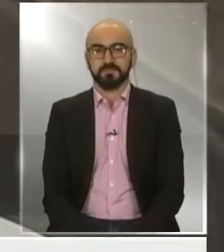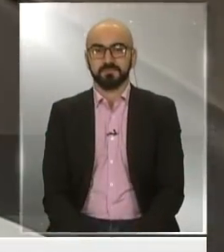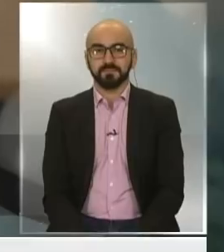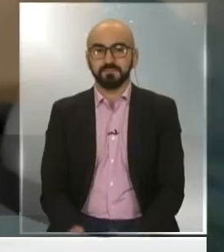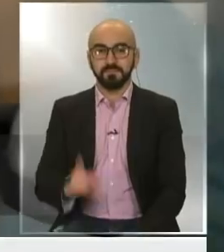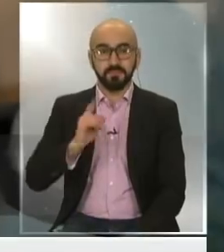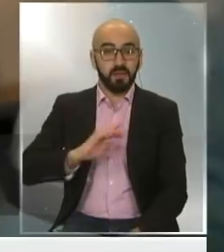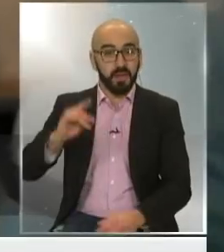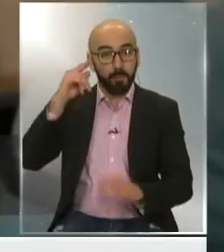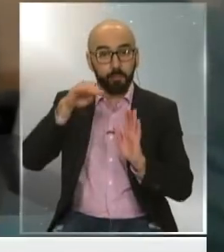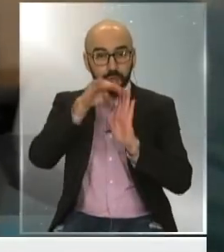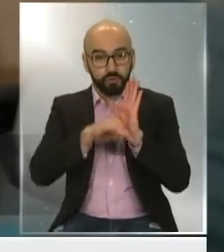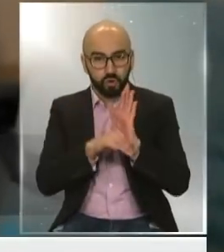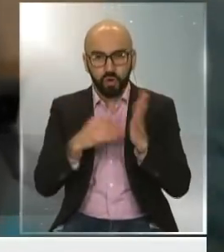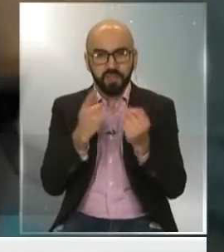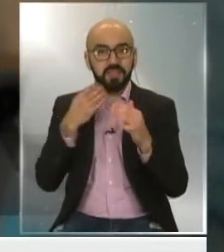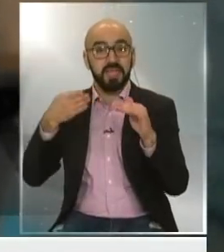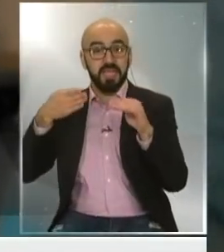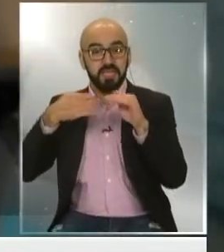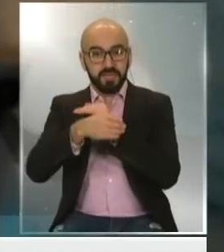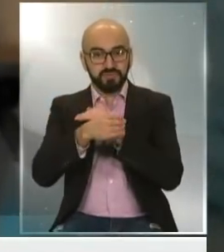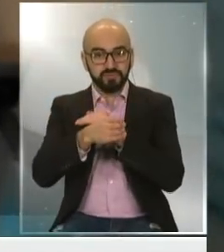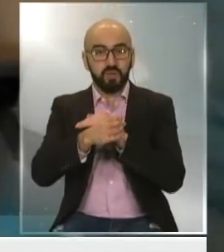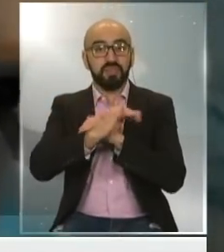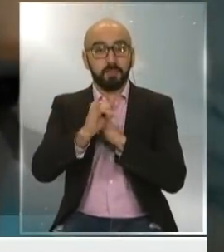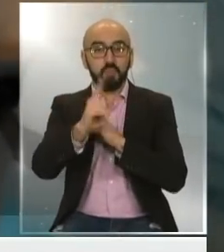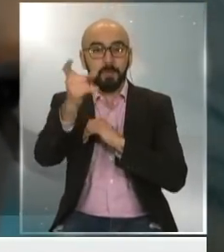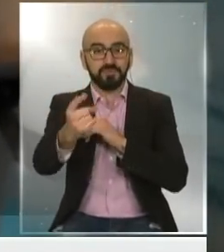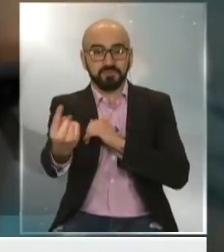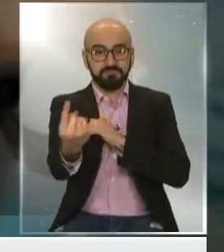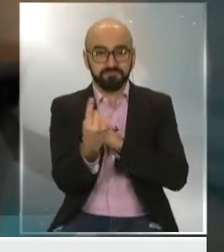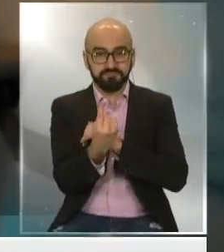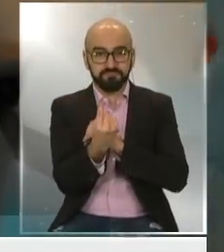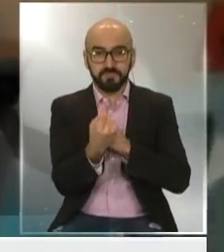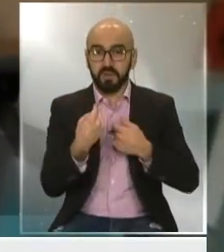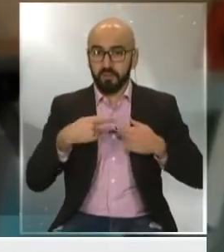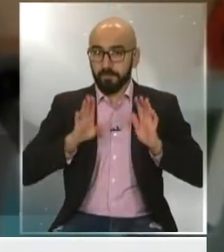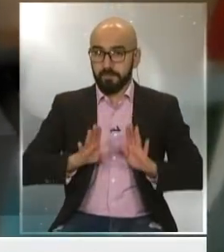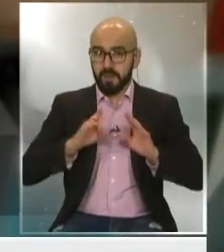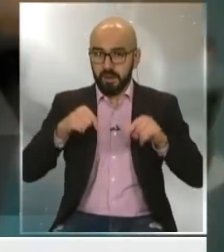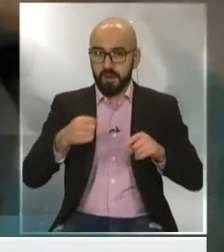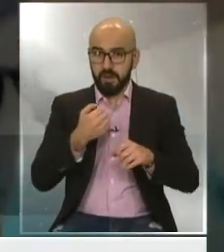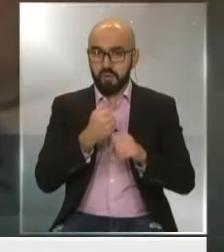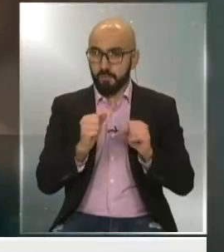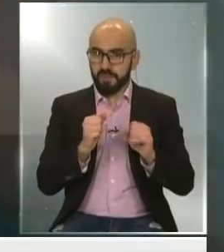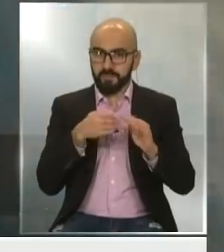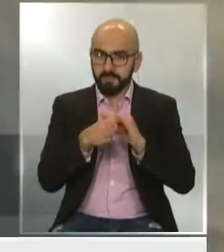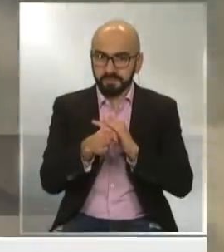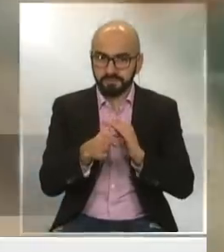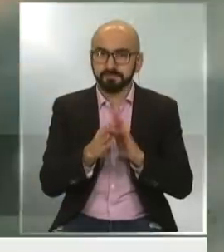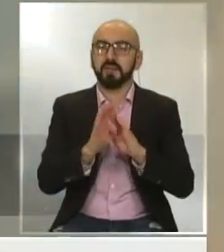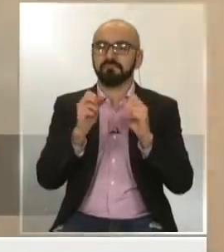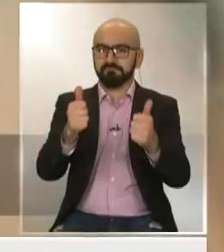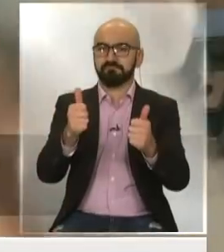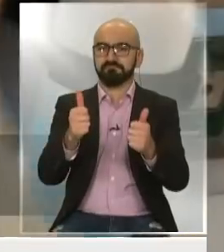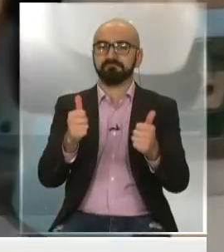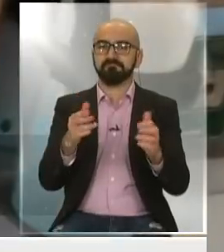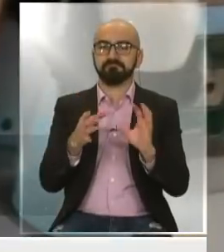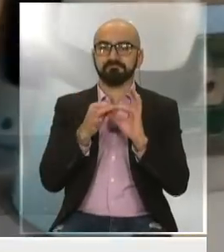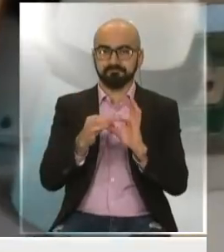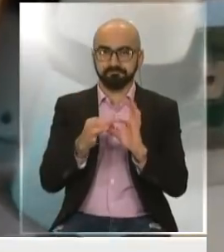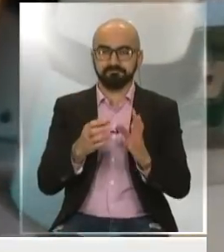Protocolo es que haces el ingreso y va a venir alguien a entrar acá y ahí sacamos al paciente, pero antes no lo podemos sacar. Ok, voy a hacer el ingreso ahora.